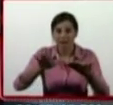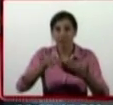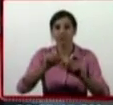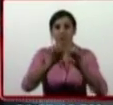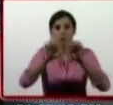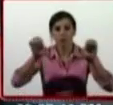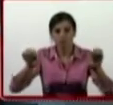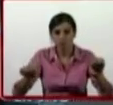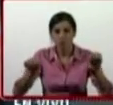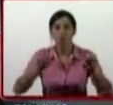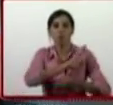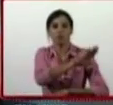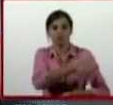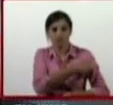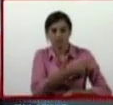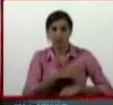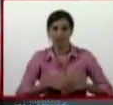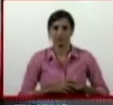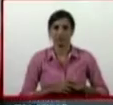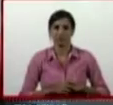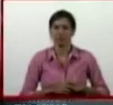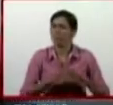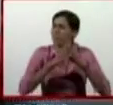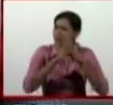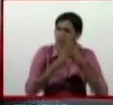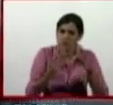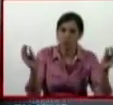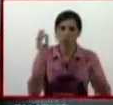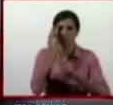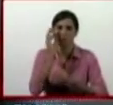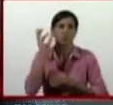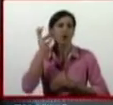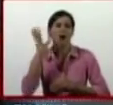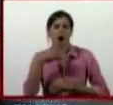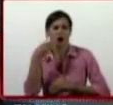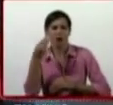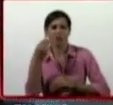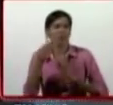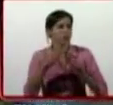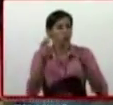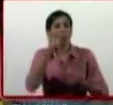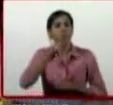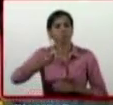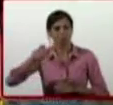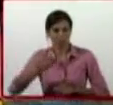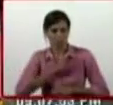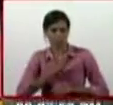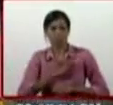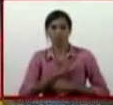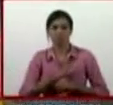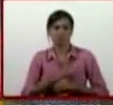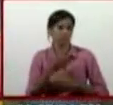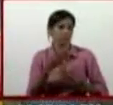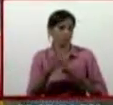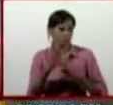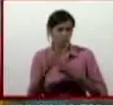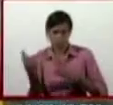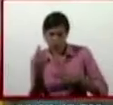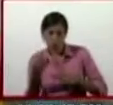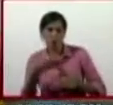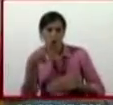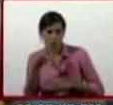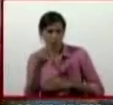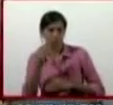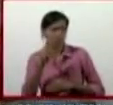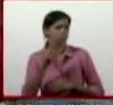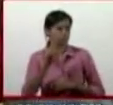educación universitaria para toda nuestra juventud, para todo el pueblo, más allá de la juventud inclusive.